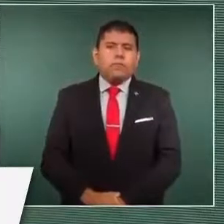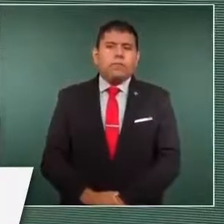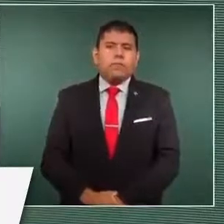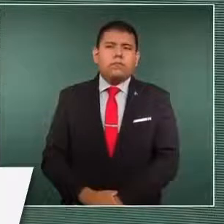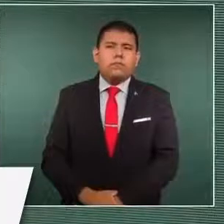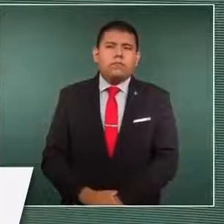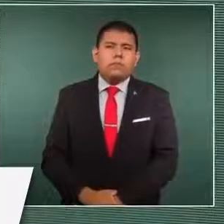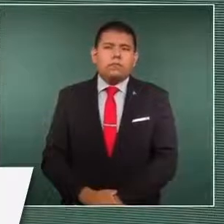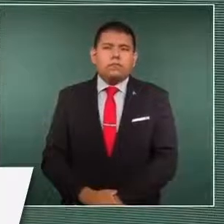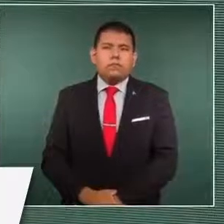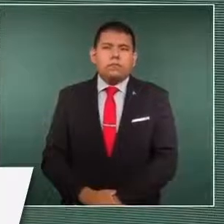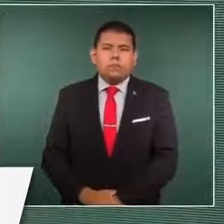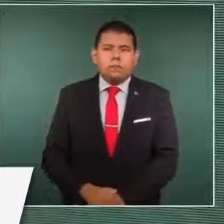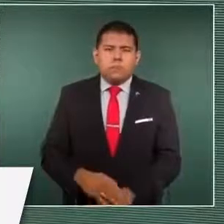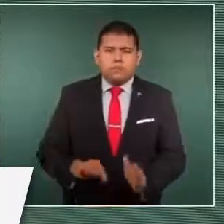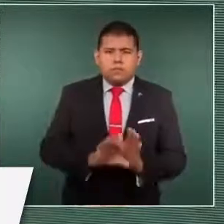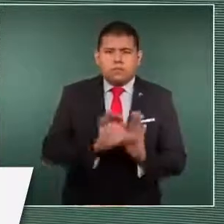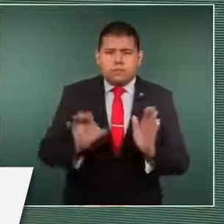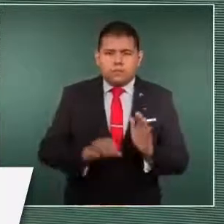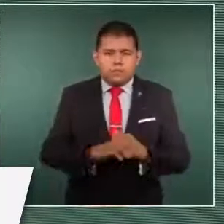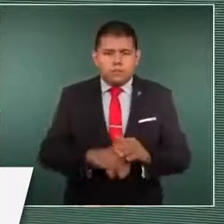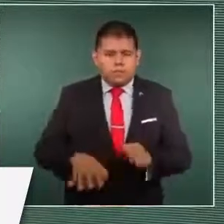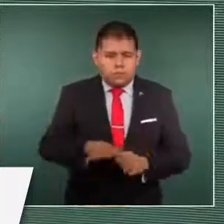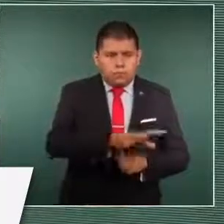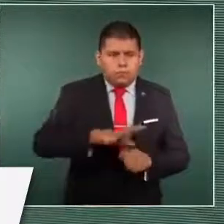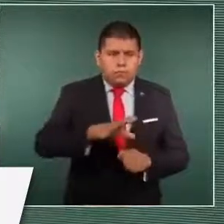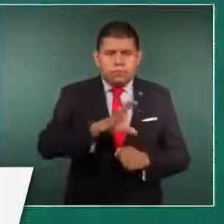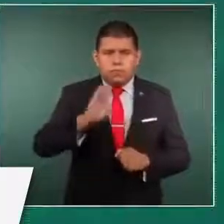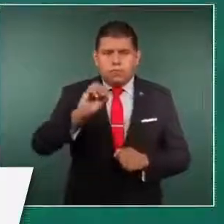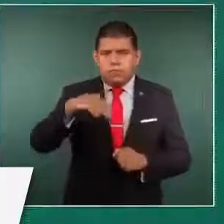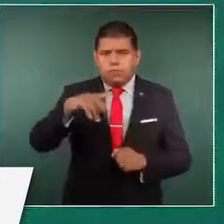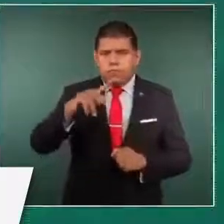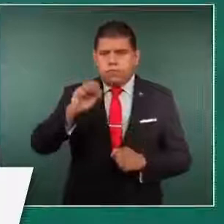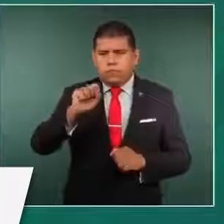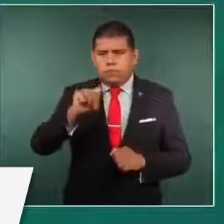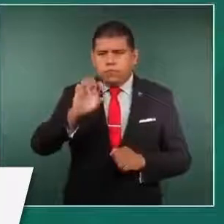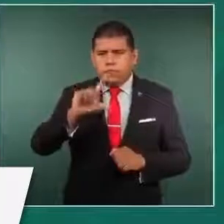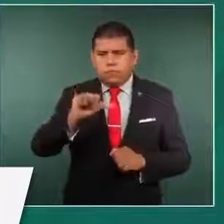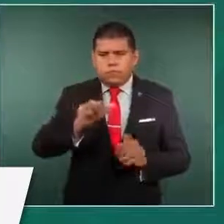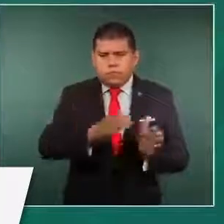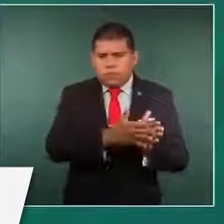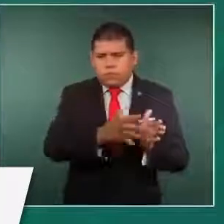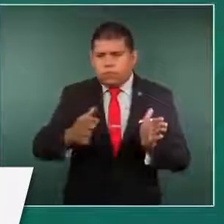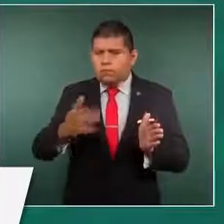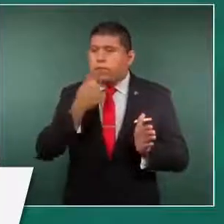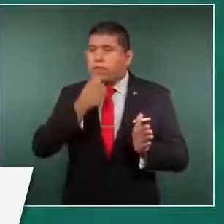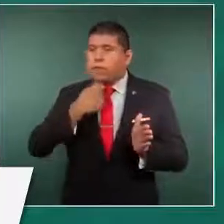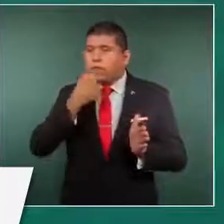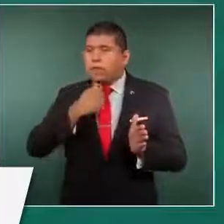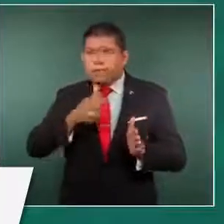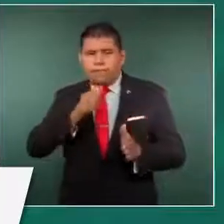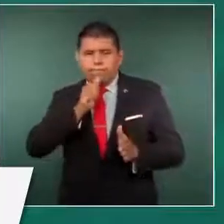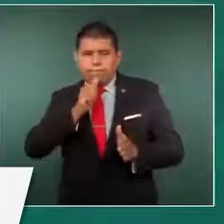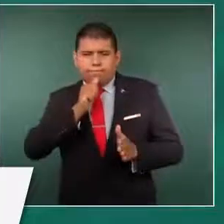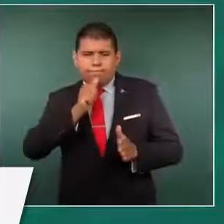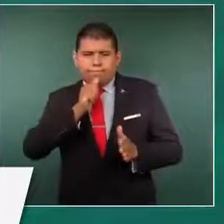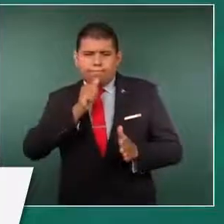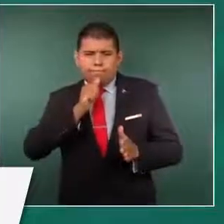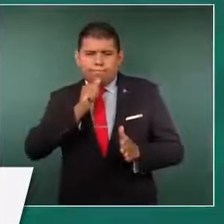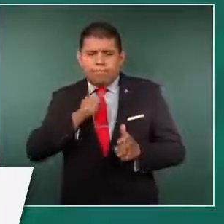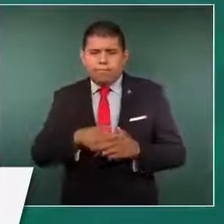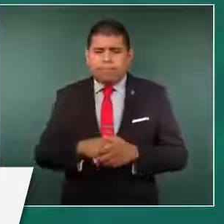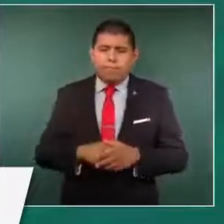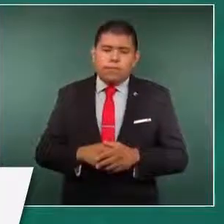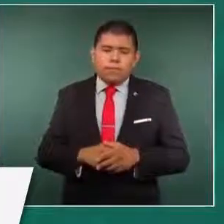iniciado el de Compostela a Tepic. Si está en proceso Las Varas Compostela y está en